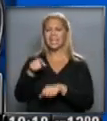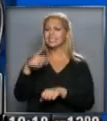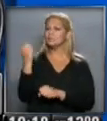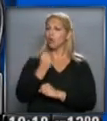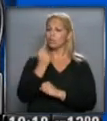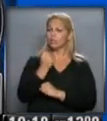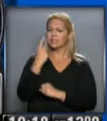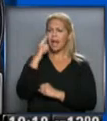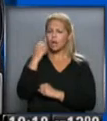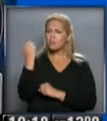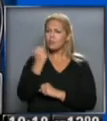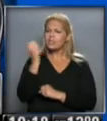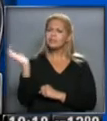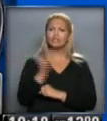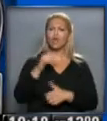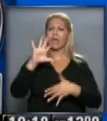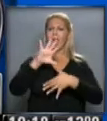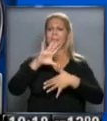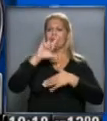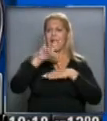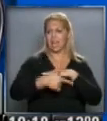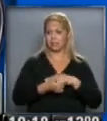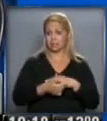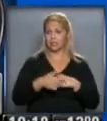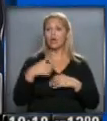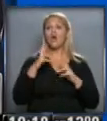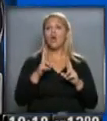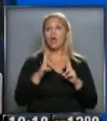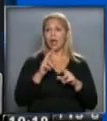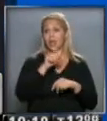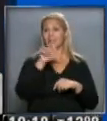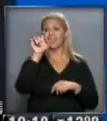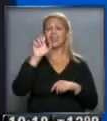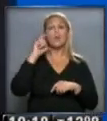hito para América Latina y esperemos que así sea también para Efraín Ríos Montt en Guatemala.